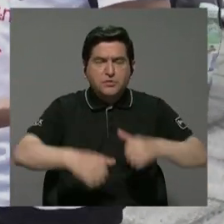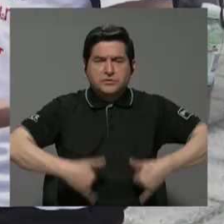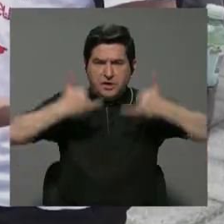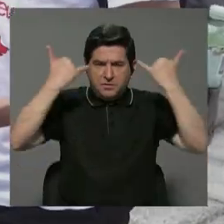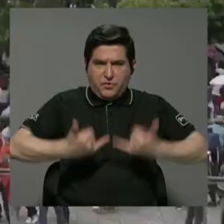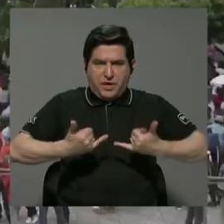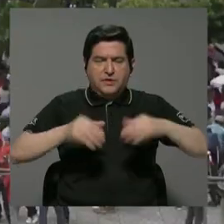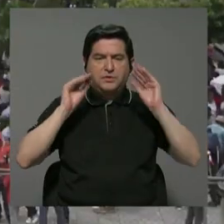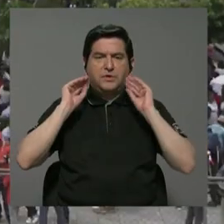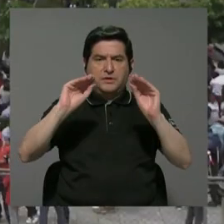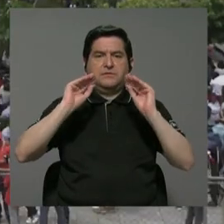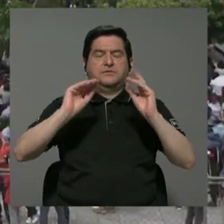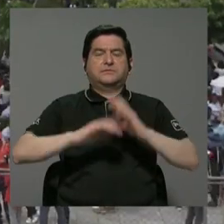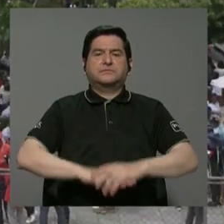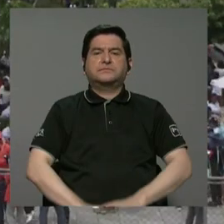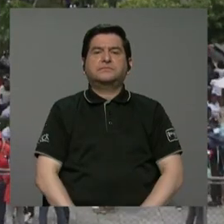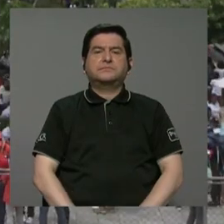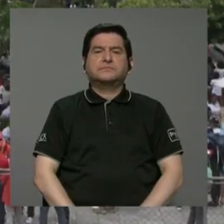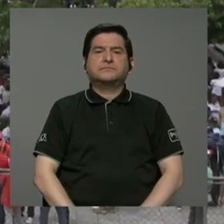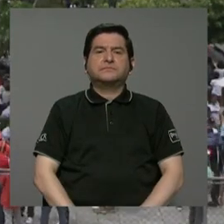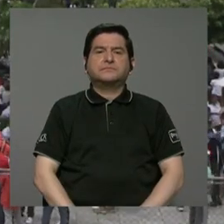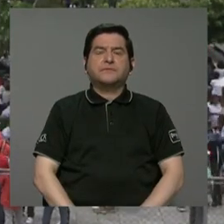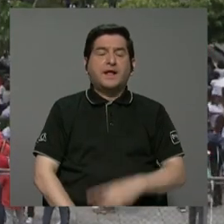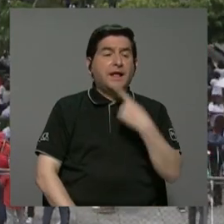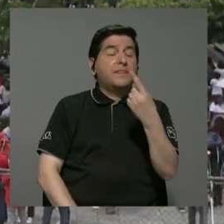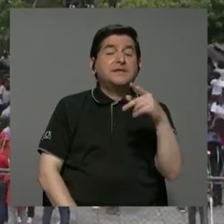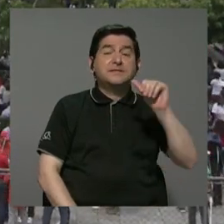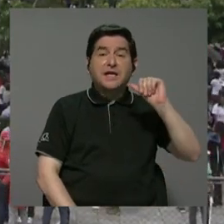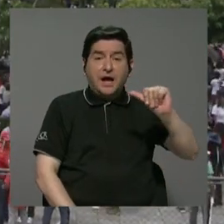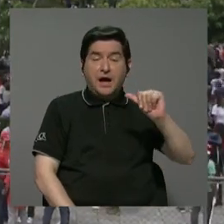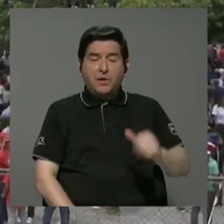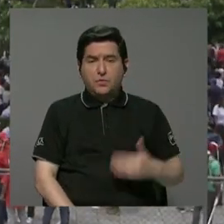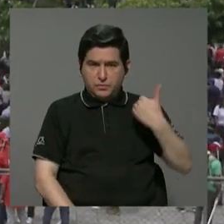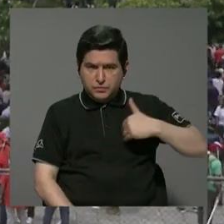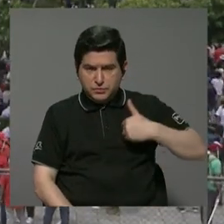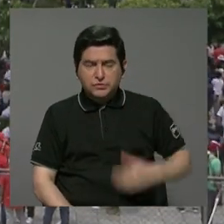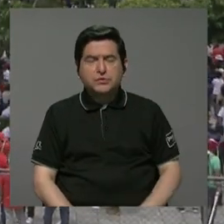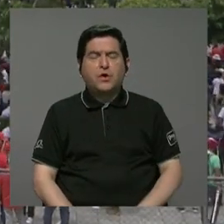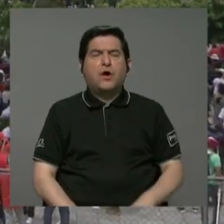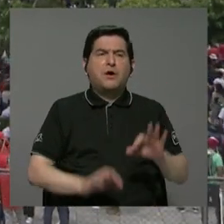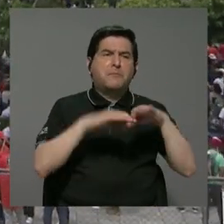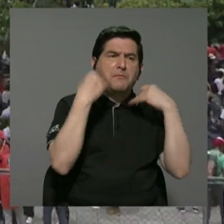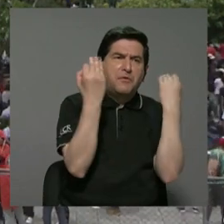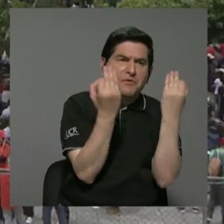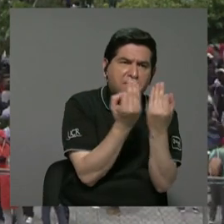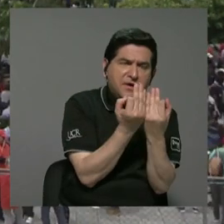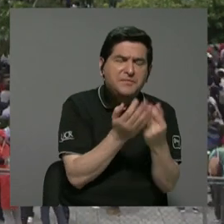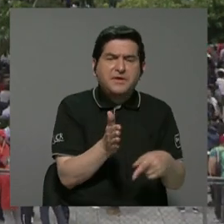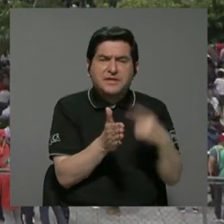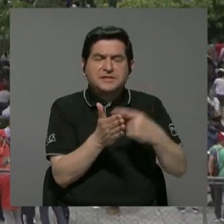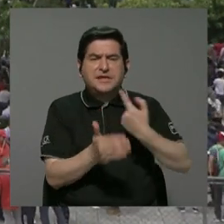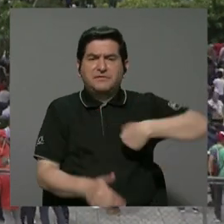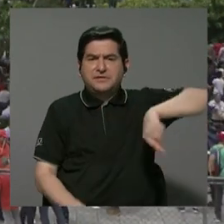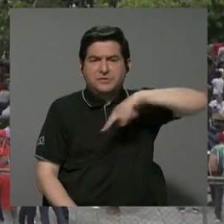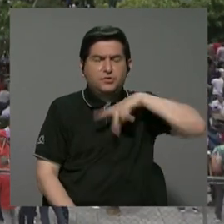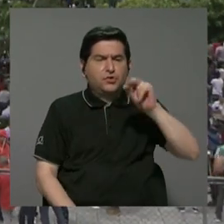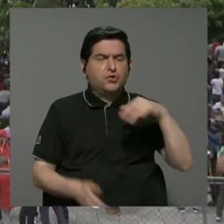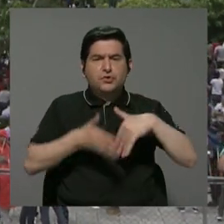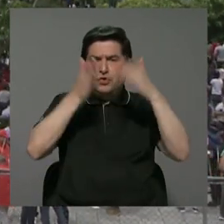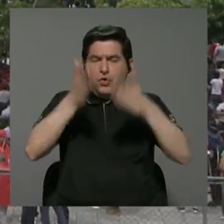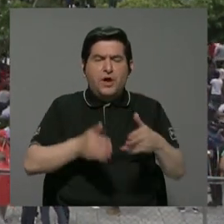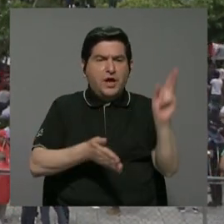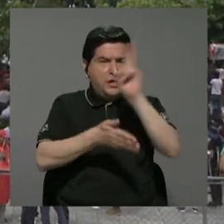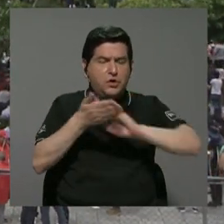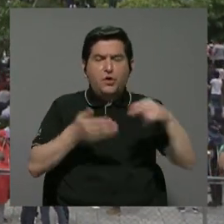que es la educación. Y bueno, Augusto decía, ¿verdad? Es por las familias. A veces cuando no somos estudiantes universitarios